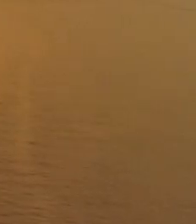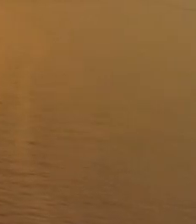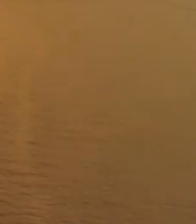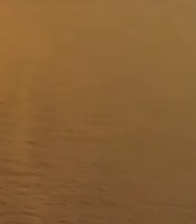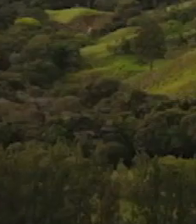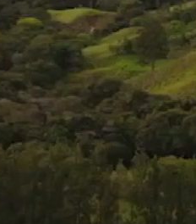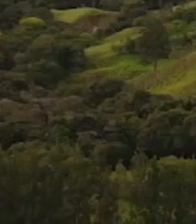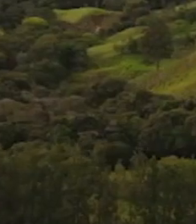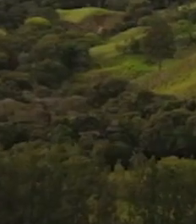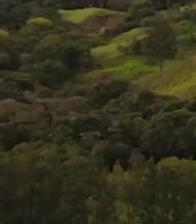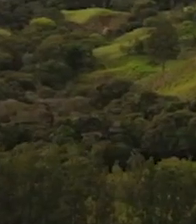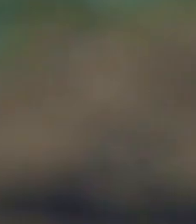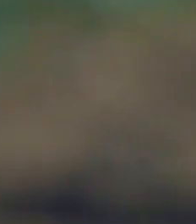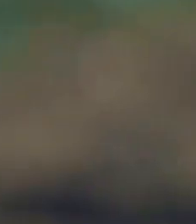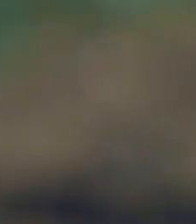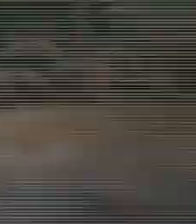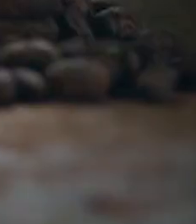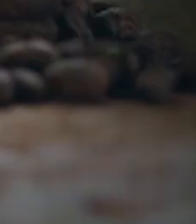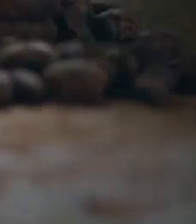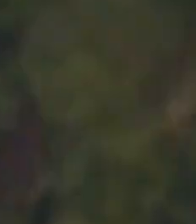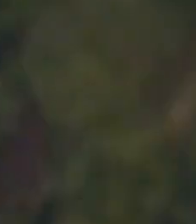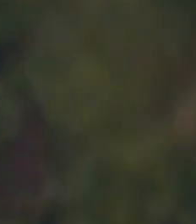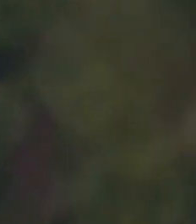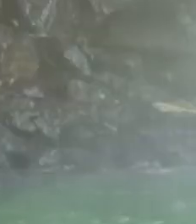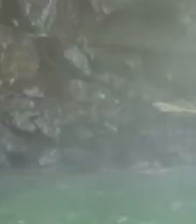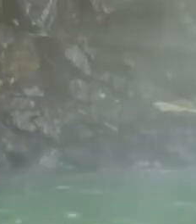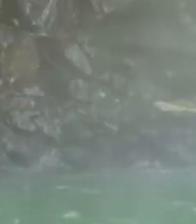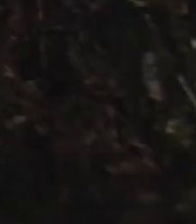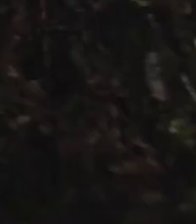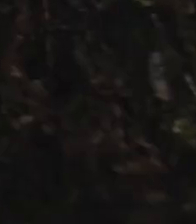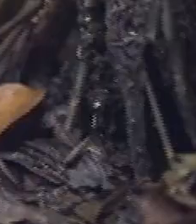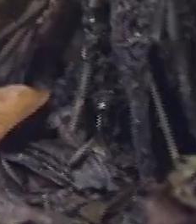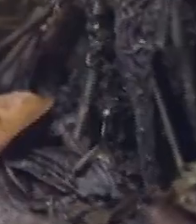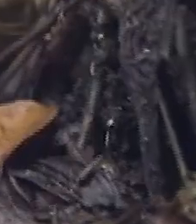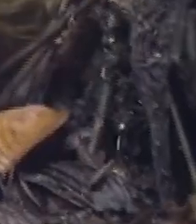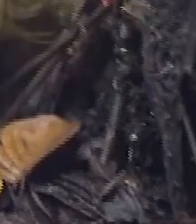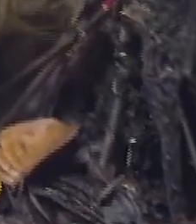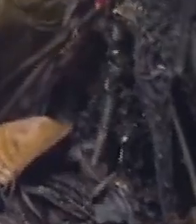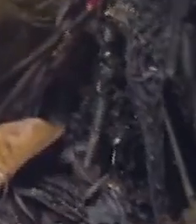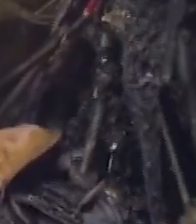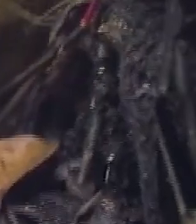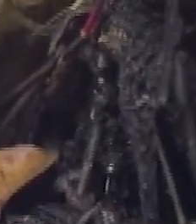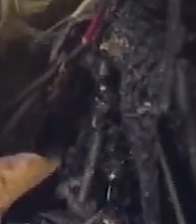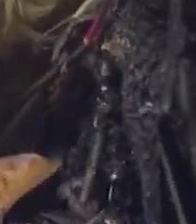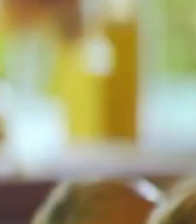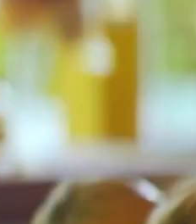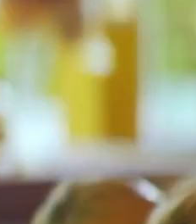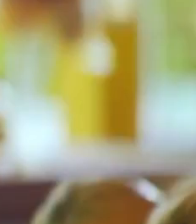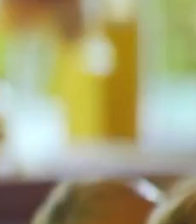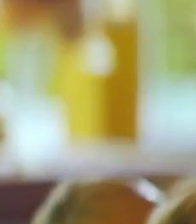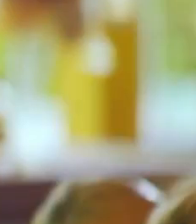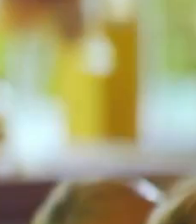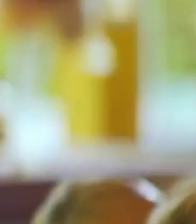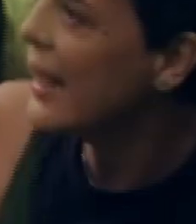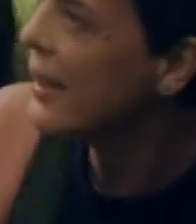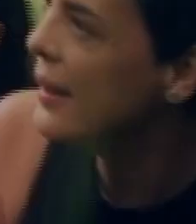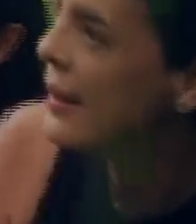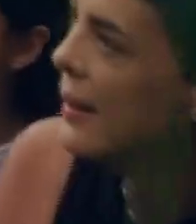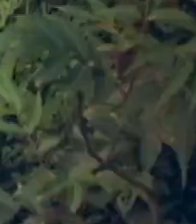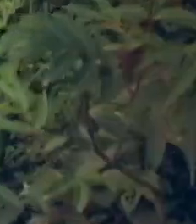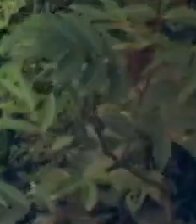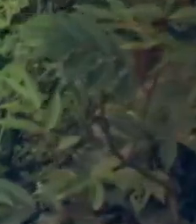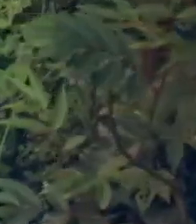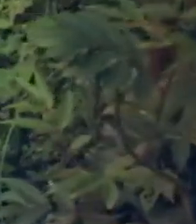Cuando vivís en un país así, es natural que nos nazca cuidarlo, que nos importe tanto conservar nuestra tierra como a nuestra gente. Así